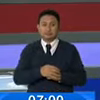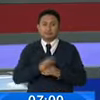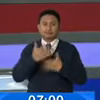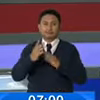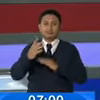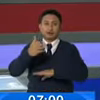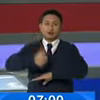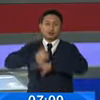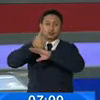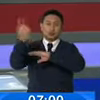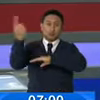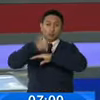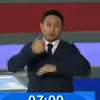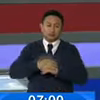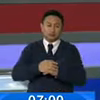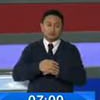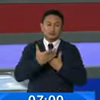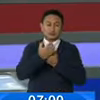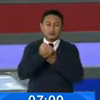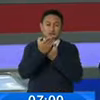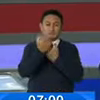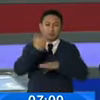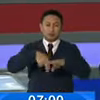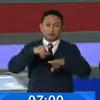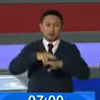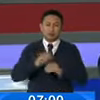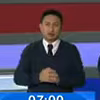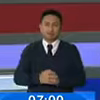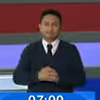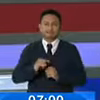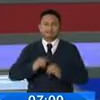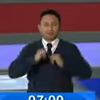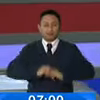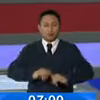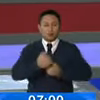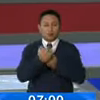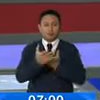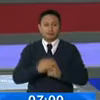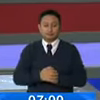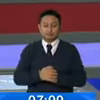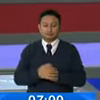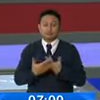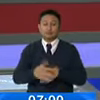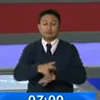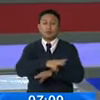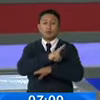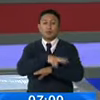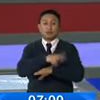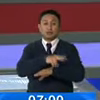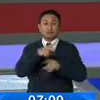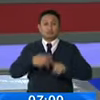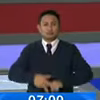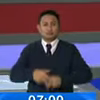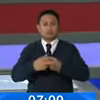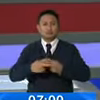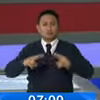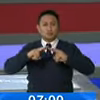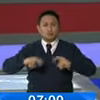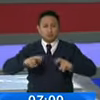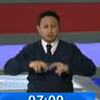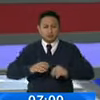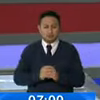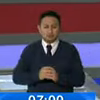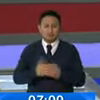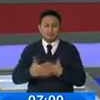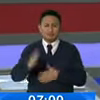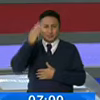la SECOM, había una cadena nacional. Vamos a proseguir con la información. La Fiscalía de Pichincha inició un proceso investigativo para determinar a los